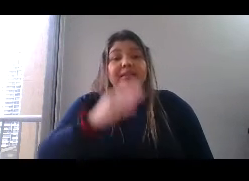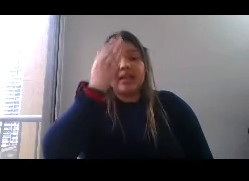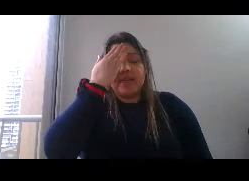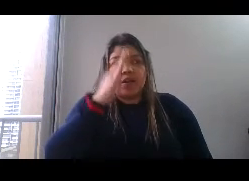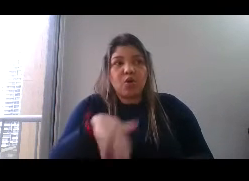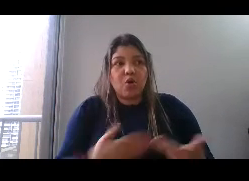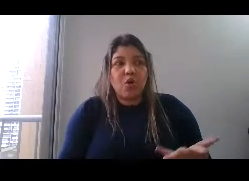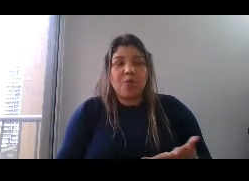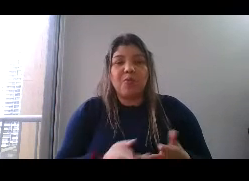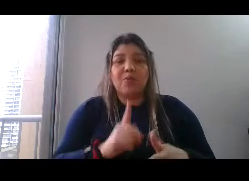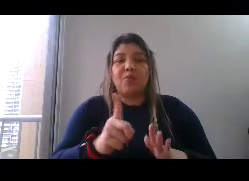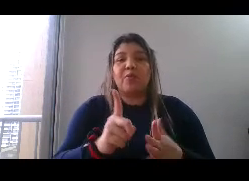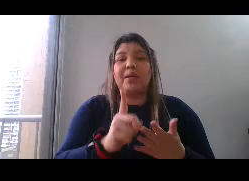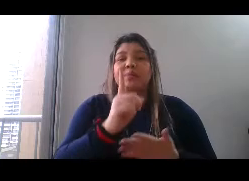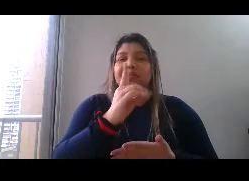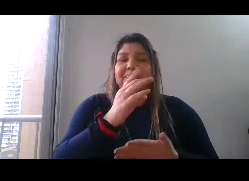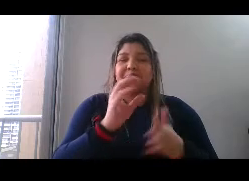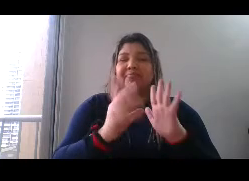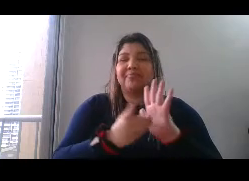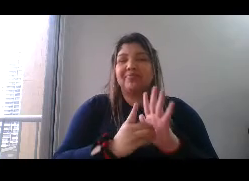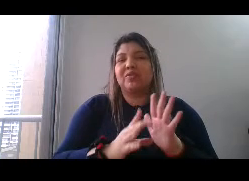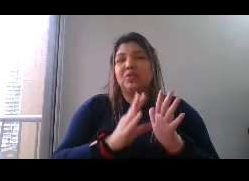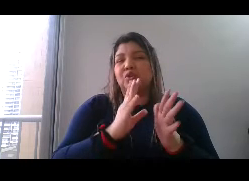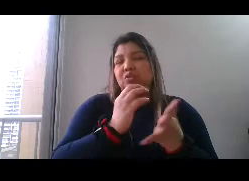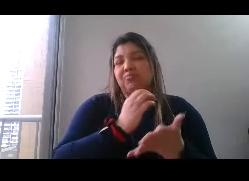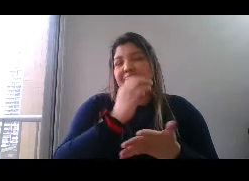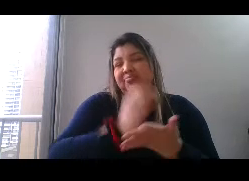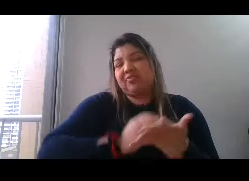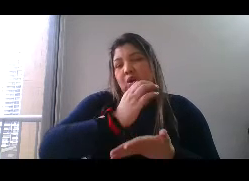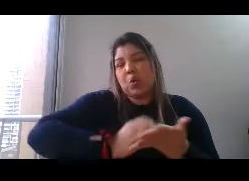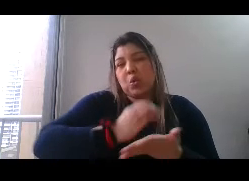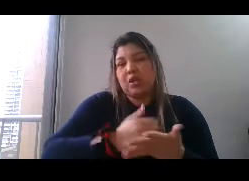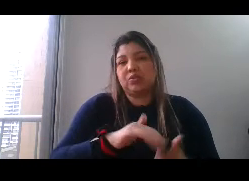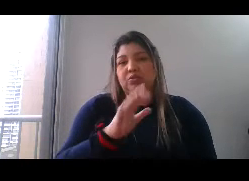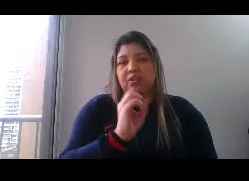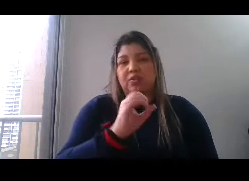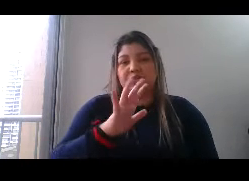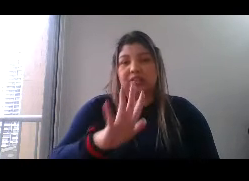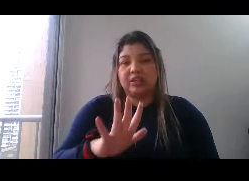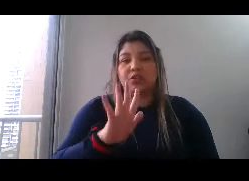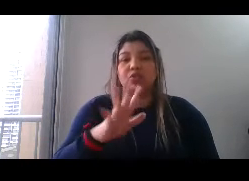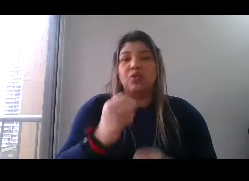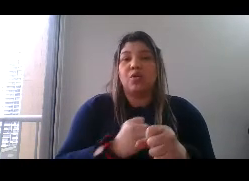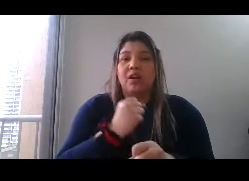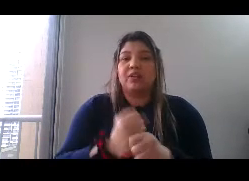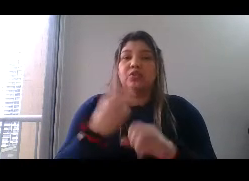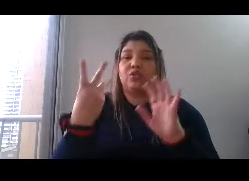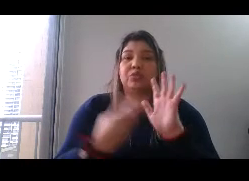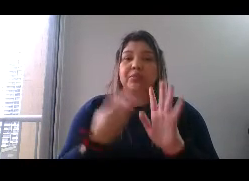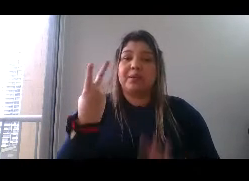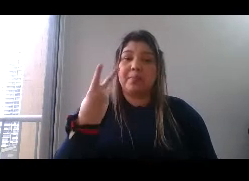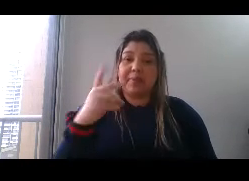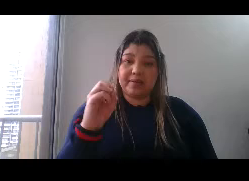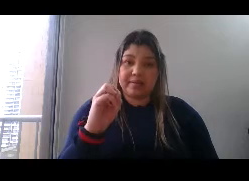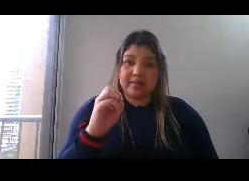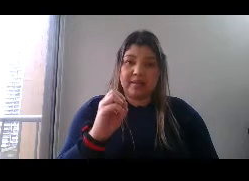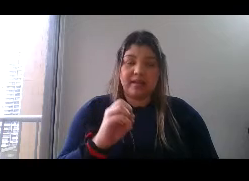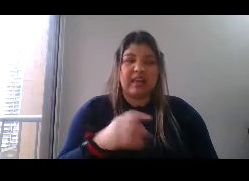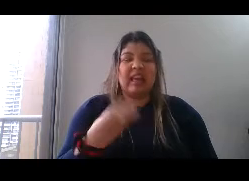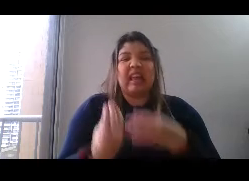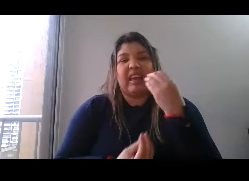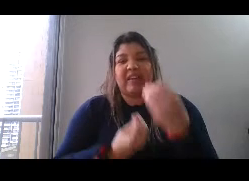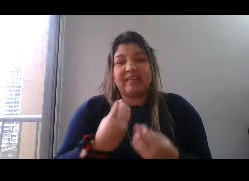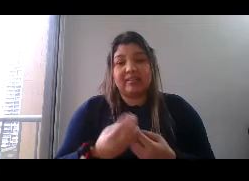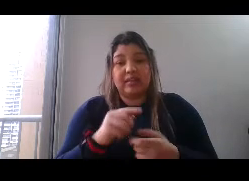circular 05 del 2020, cuál es la ruta de atención de ese paciente, hacia dónde se va a llevar para hospitalizar, y